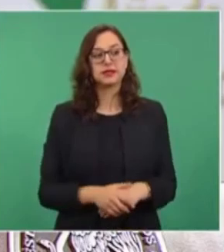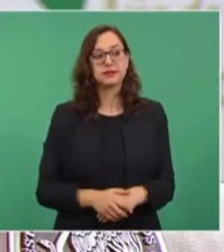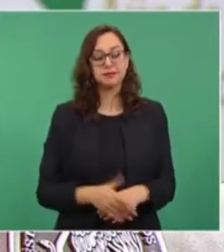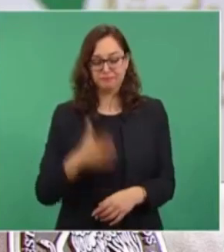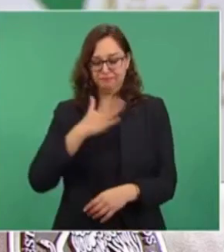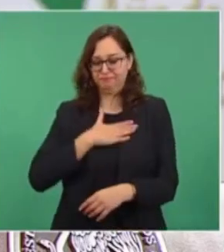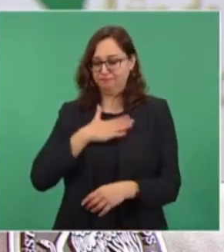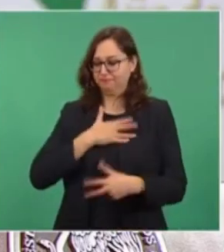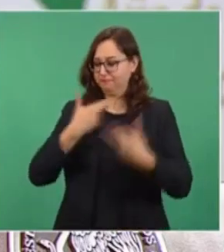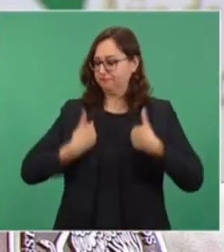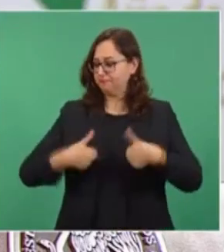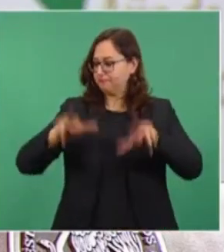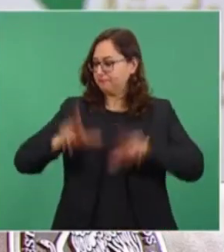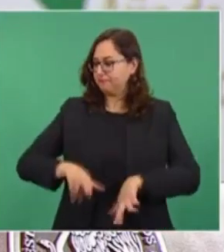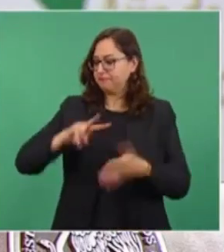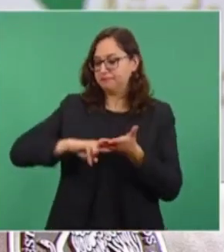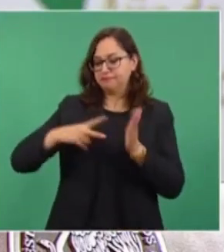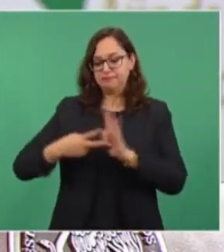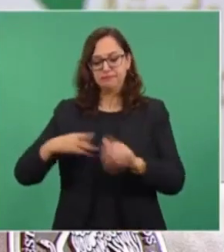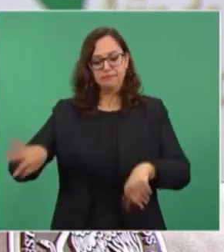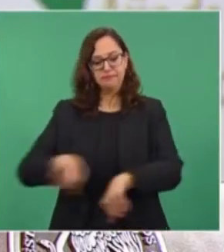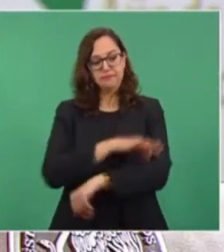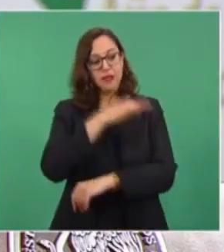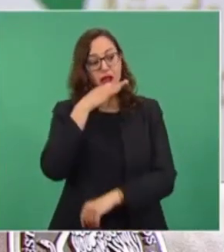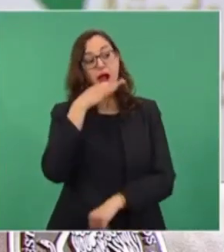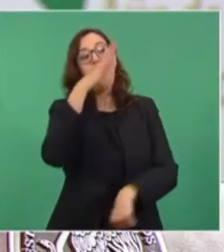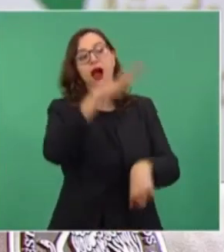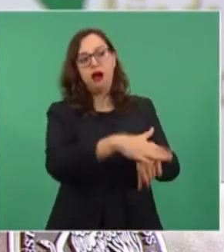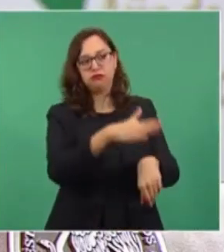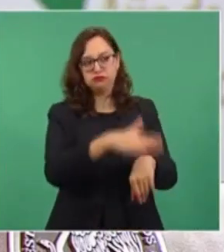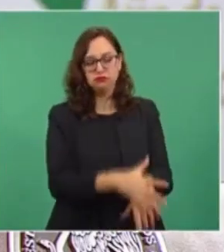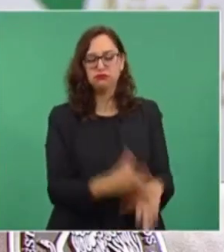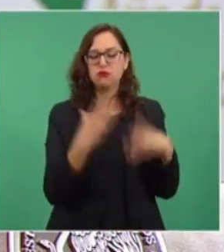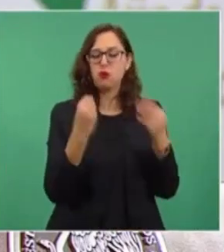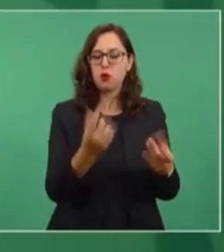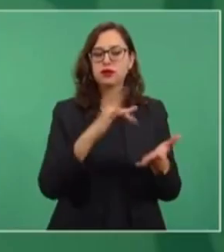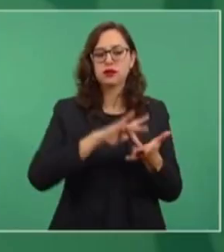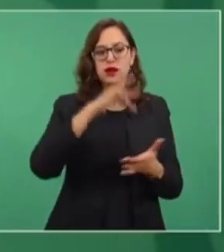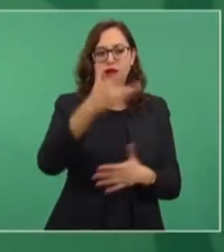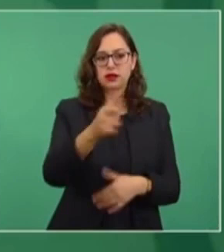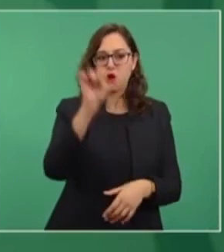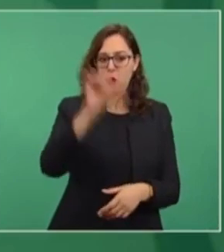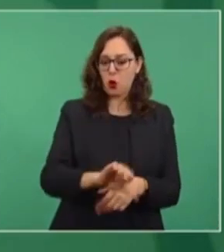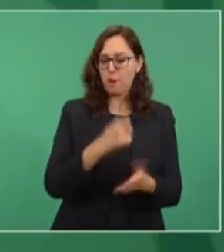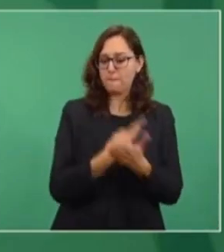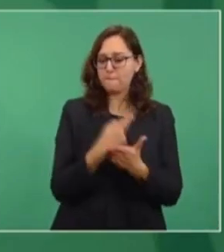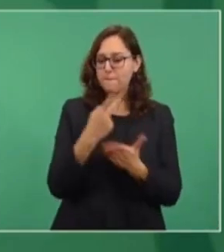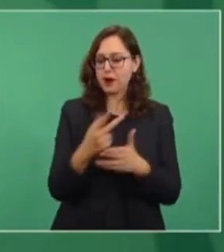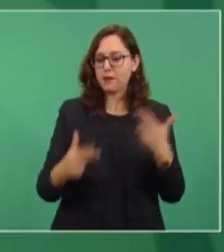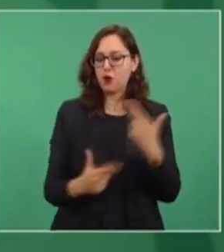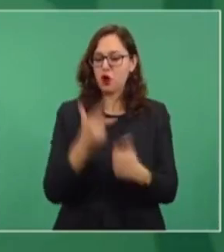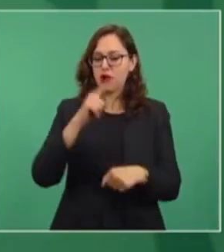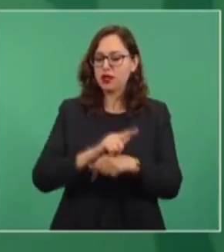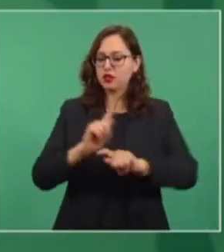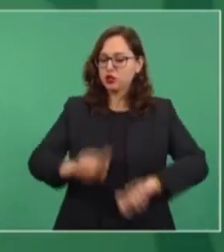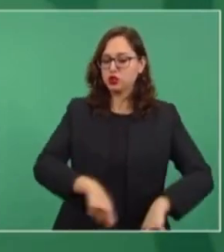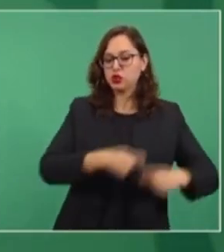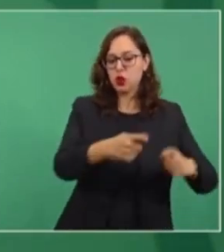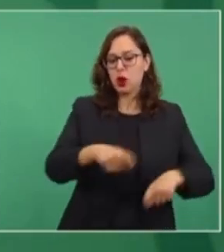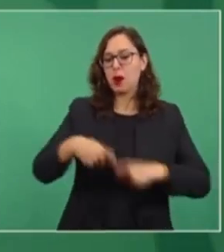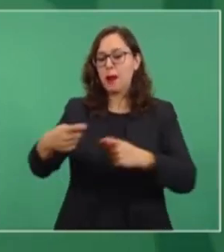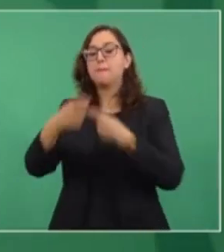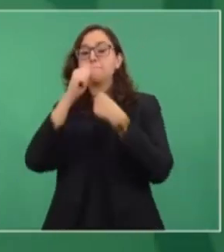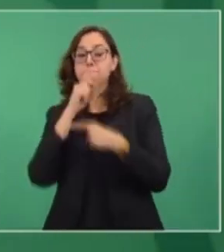propio, agradezco la entrega de los premios nacionales y la oportunidad de compartir con usted nuestros conocimientos y